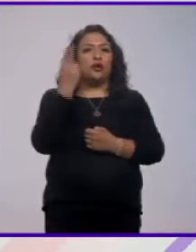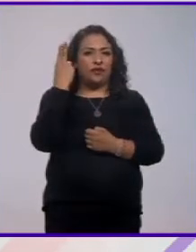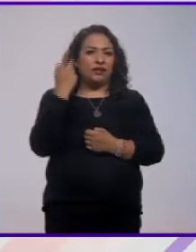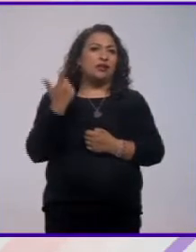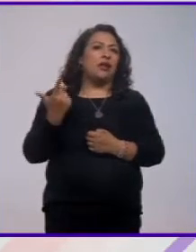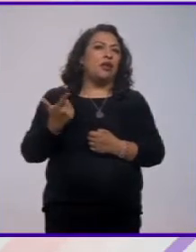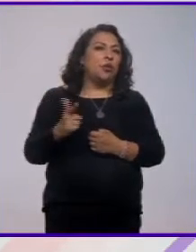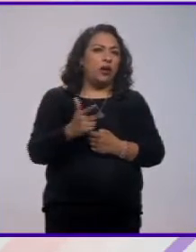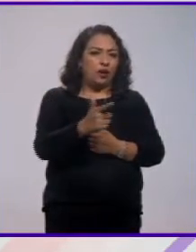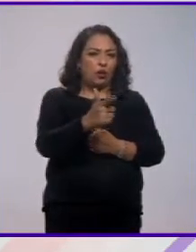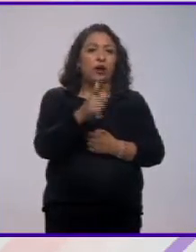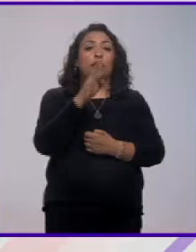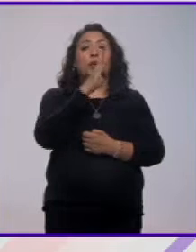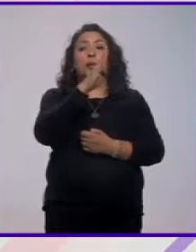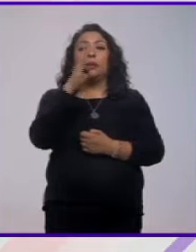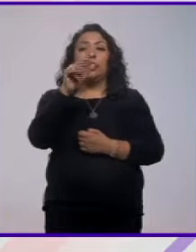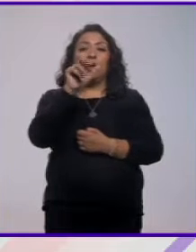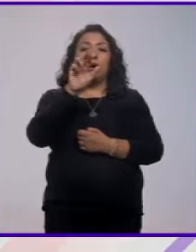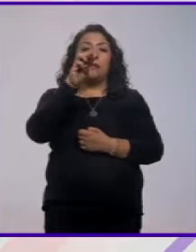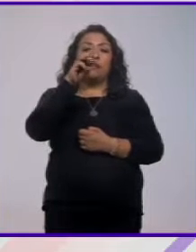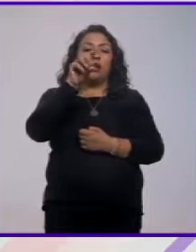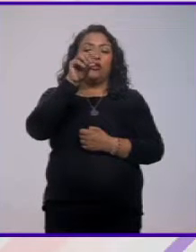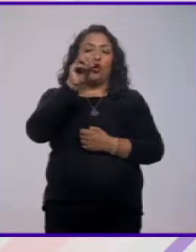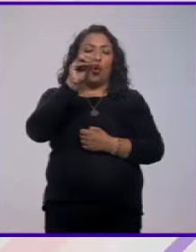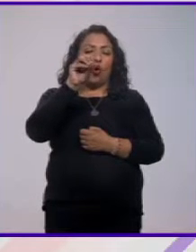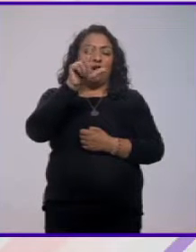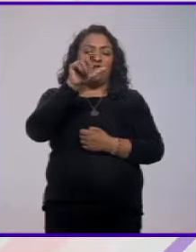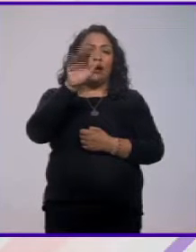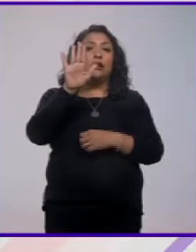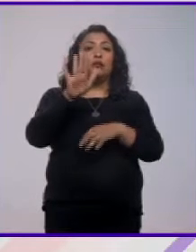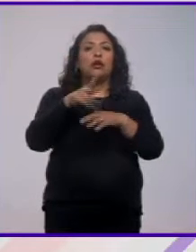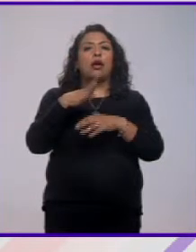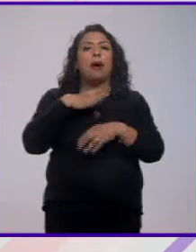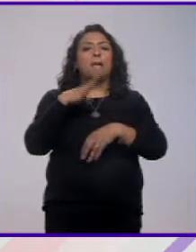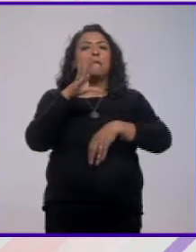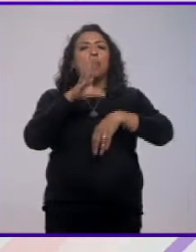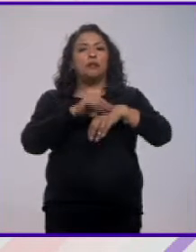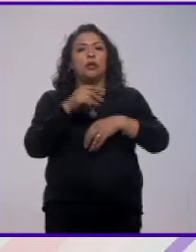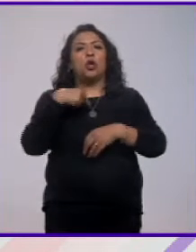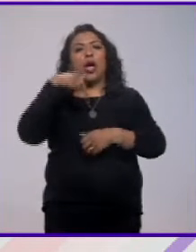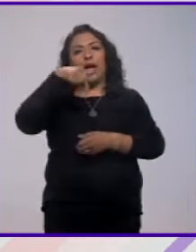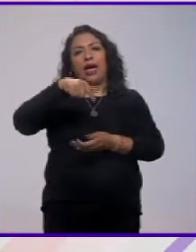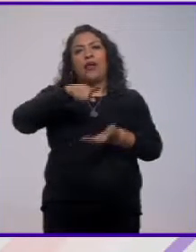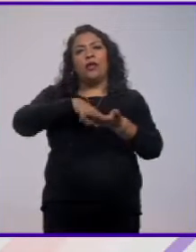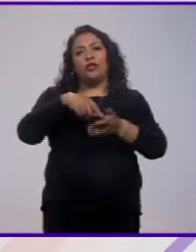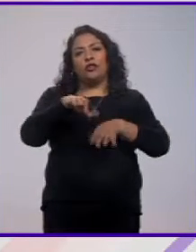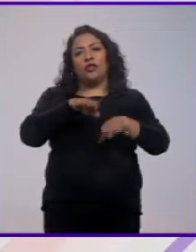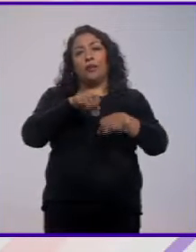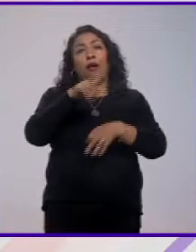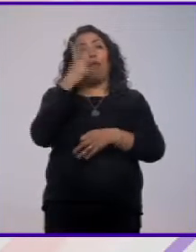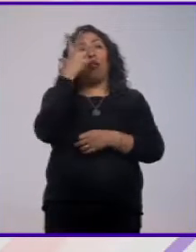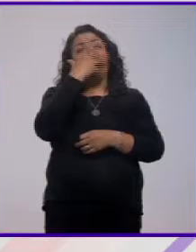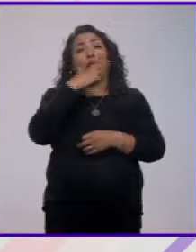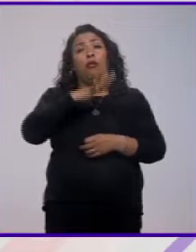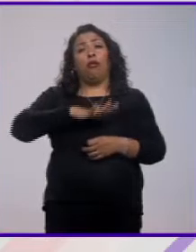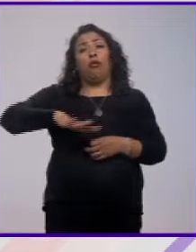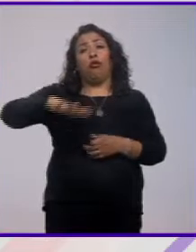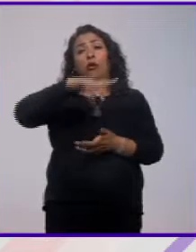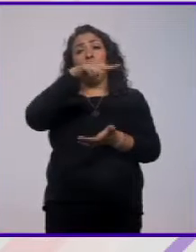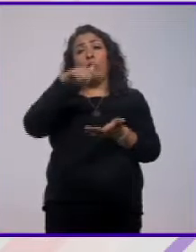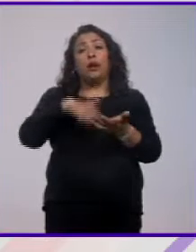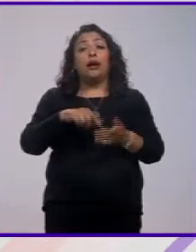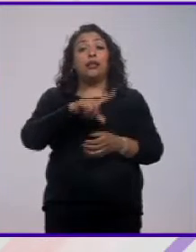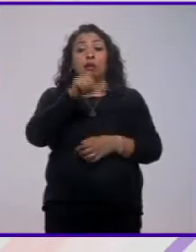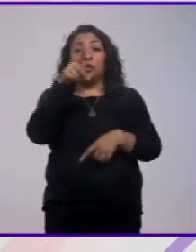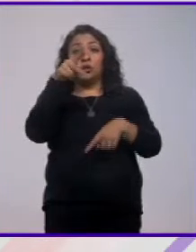de Guanajuato, a la Biblioteca Armando Olivares Carrillo por permitirnos hacer nuestro trabajo en este hermoso espacio. Y